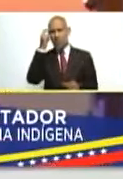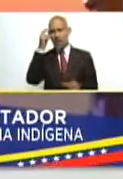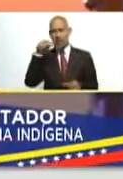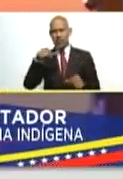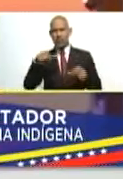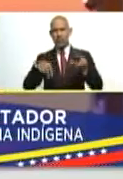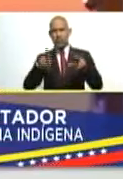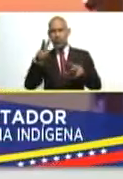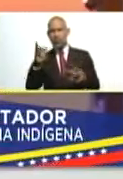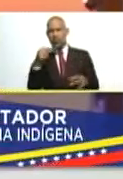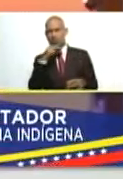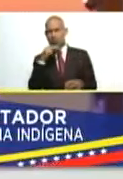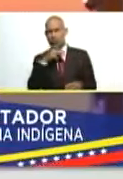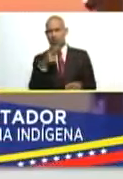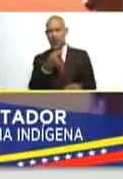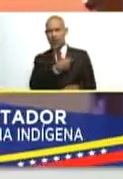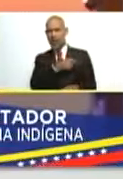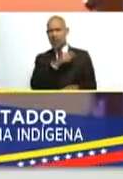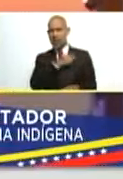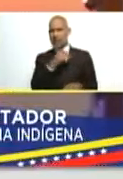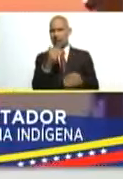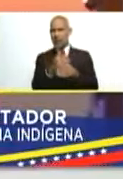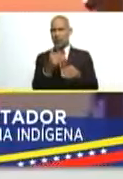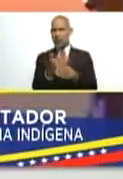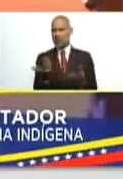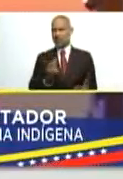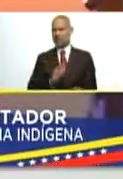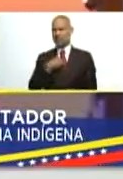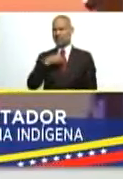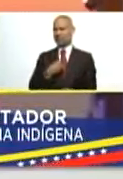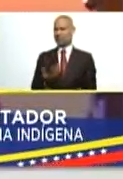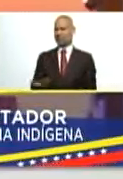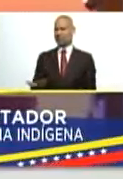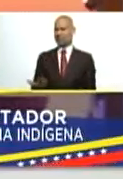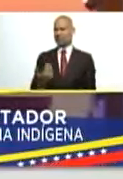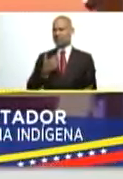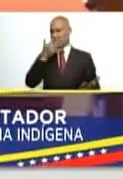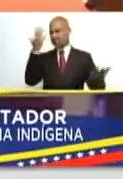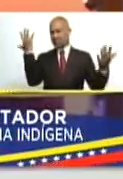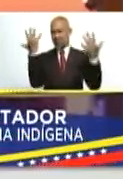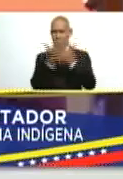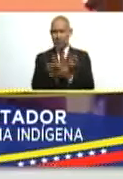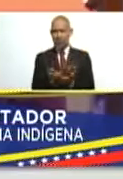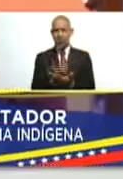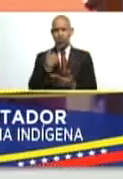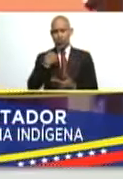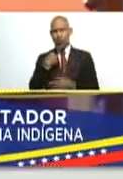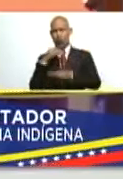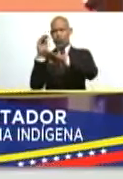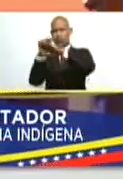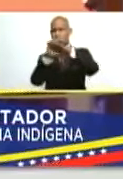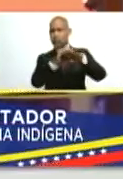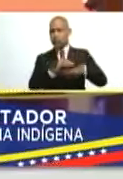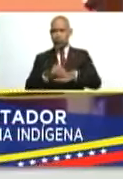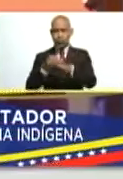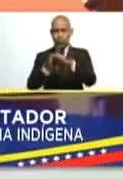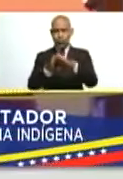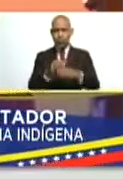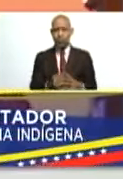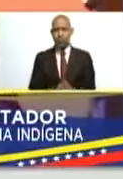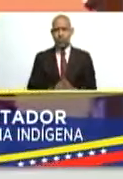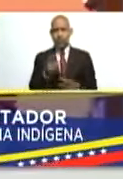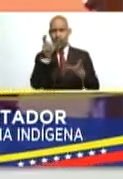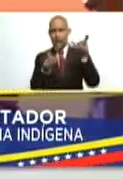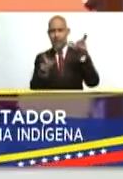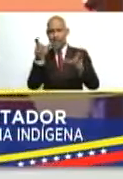el genocidio más grande de la historia, el 12 de octubre. Yo le hago un llamado a la gente de bien